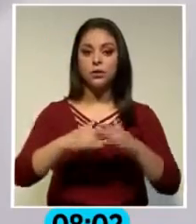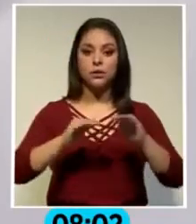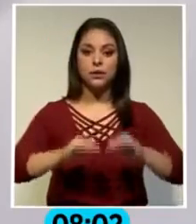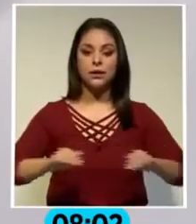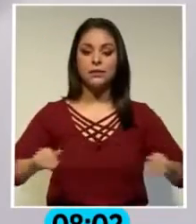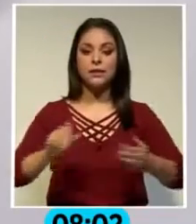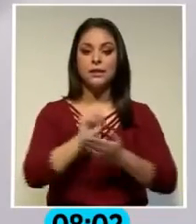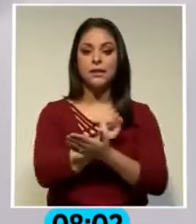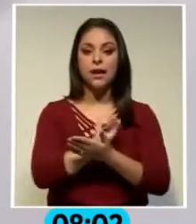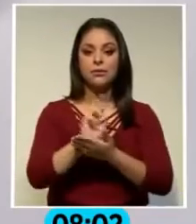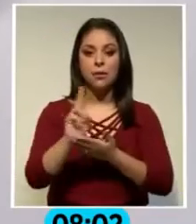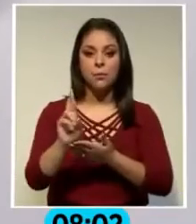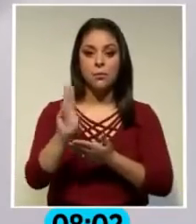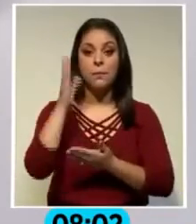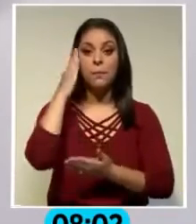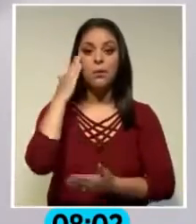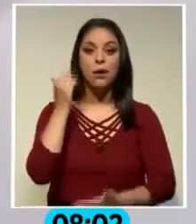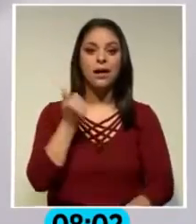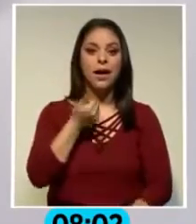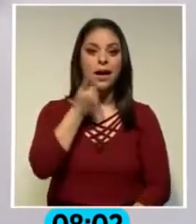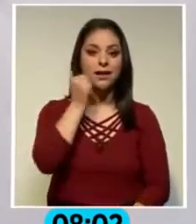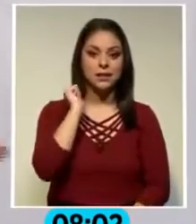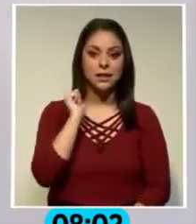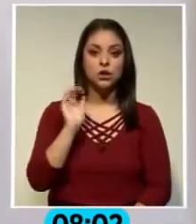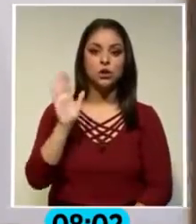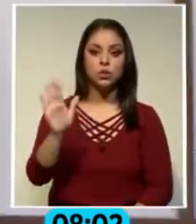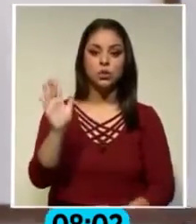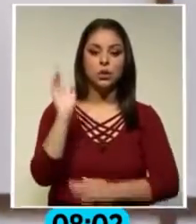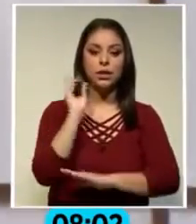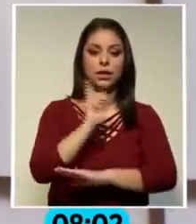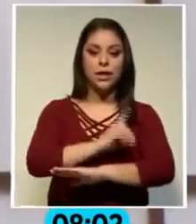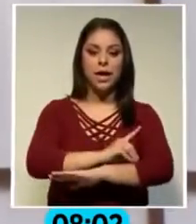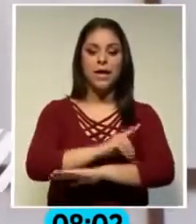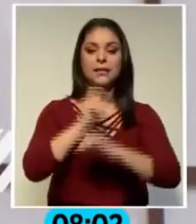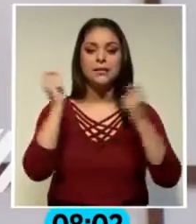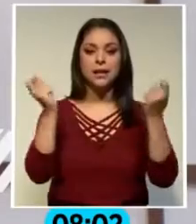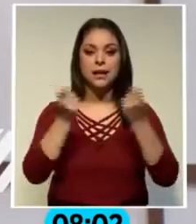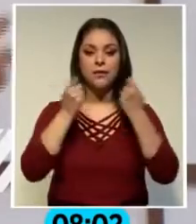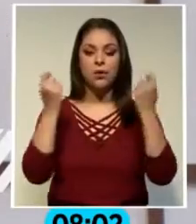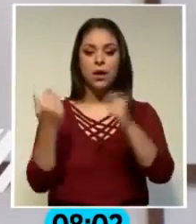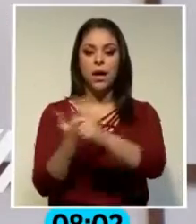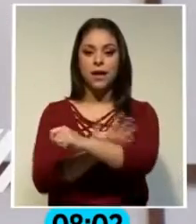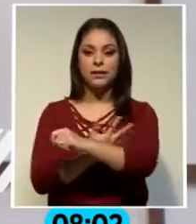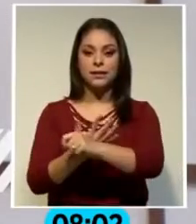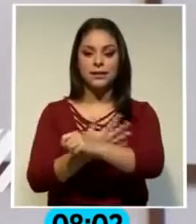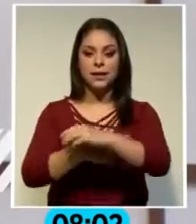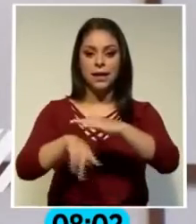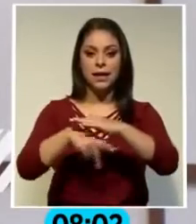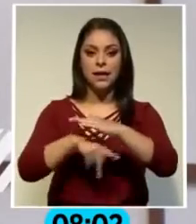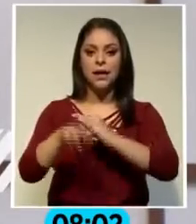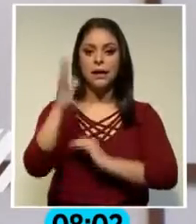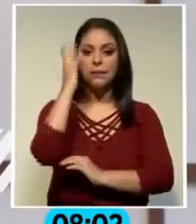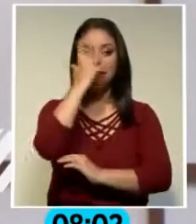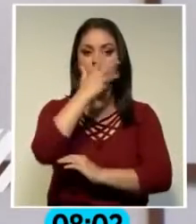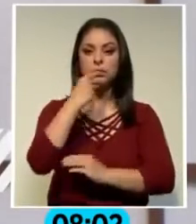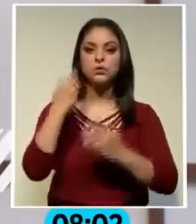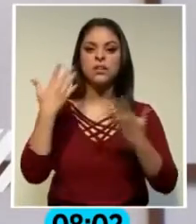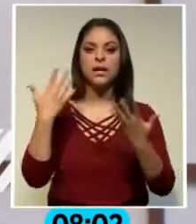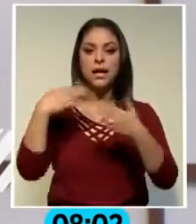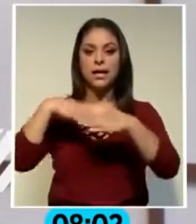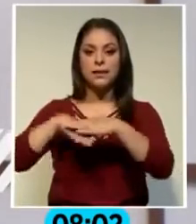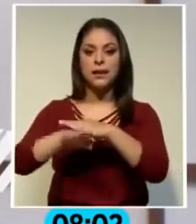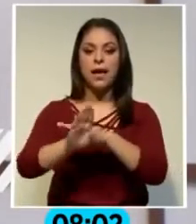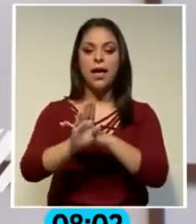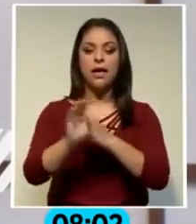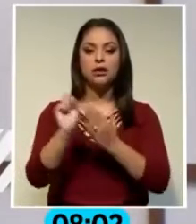San Ramón, porque ayer fue su día. Y sé que lo celebraron en los jardines de niños, bellísimo como siempre, la entradita de los santos. Entonces, saludos